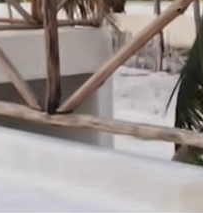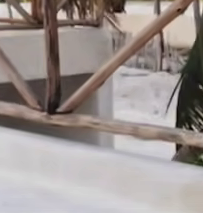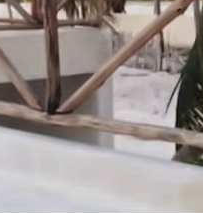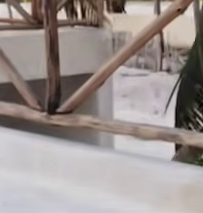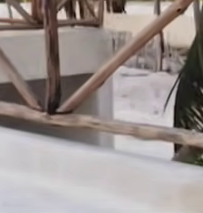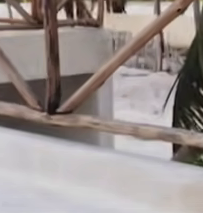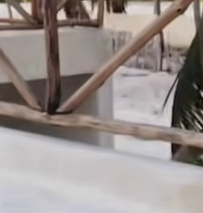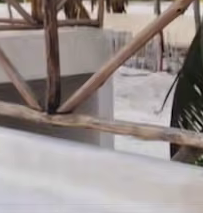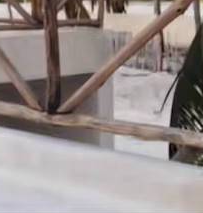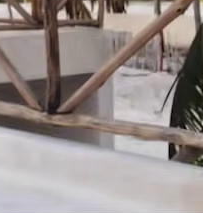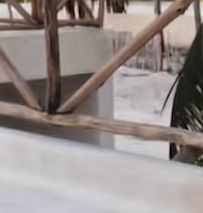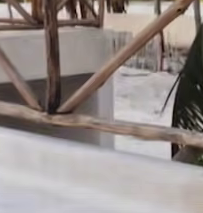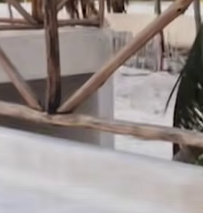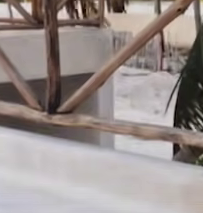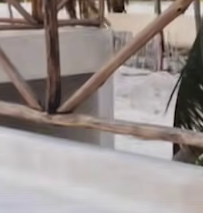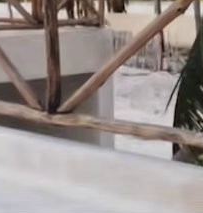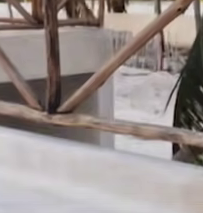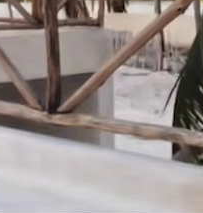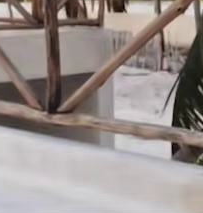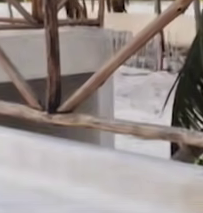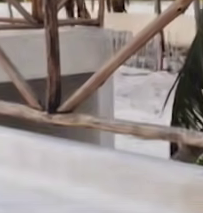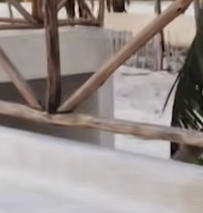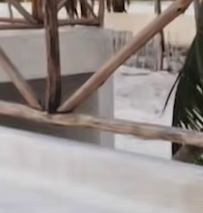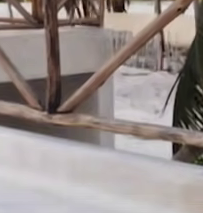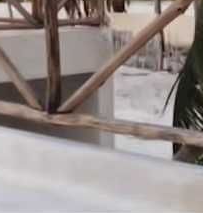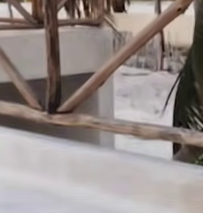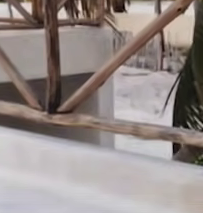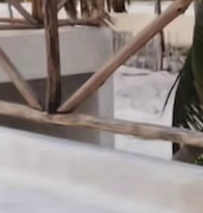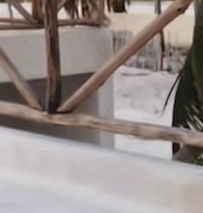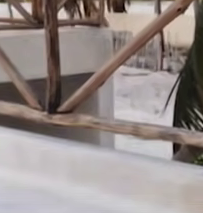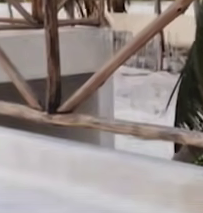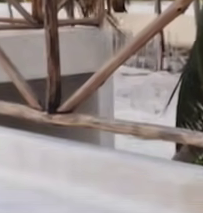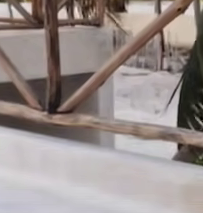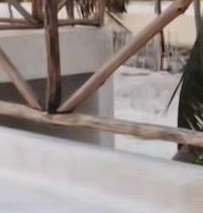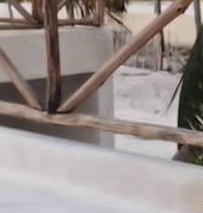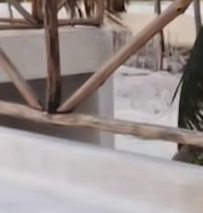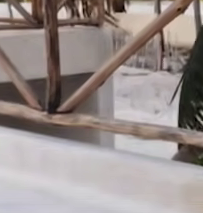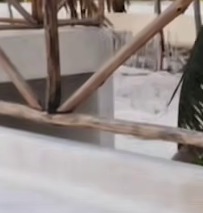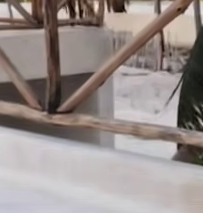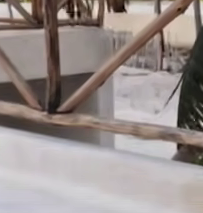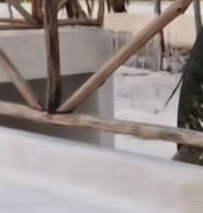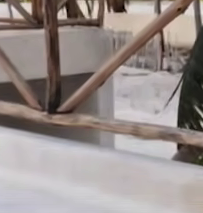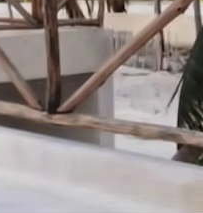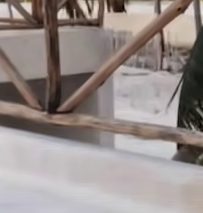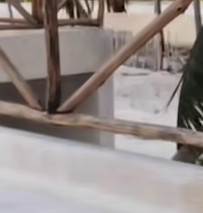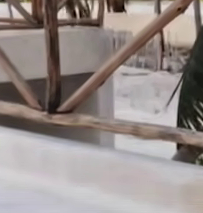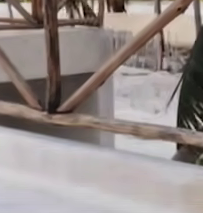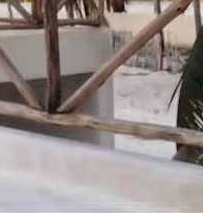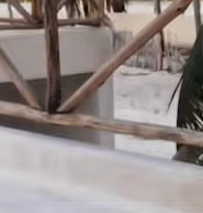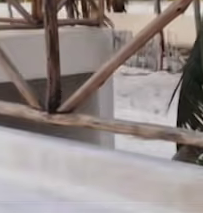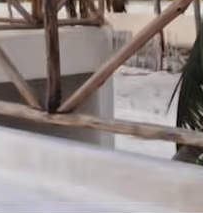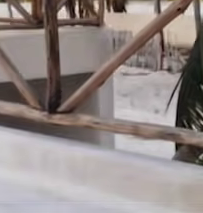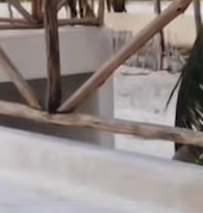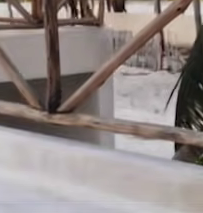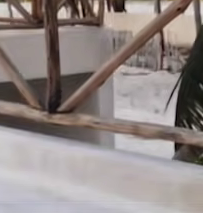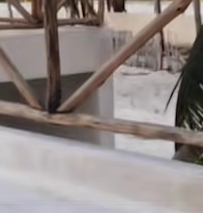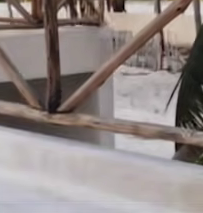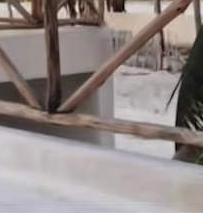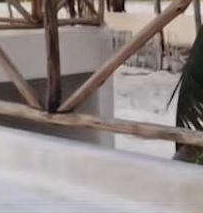Descansamos 10 segundos. ¿Cómo vamos? Ese fue el primer ejercicio para calentar. El siguiente van a